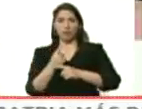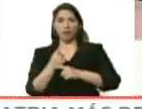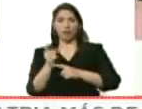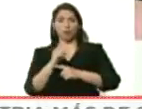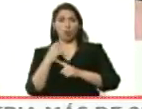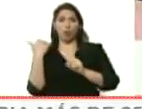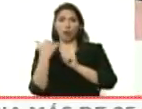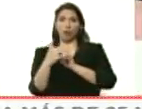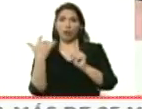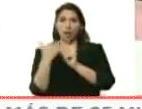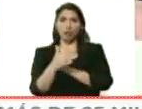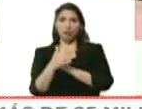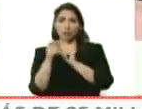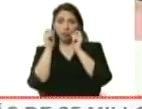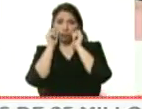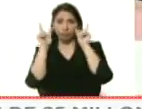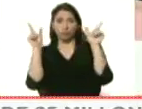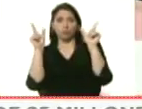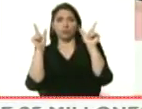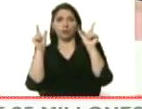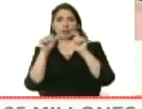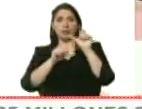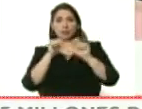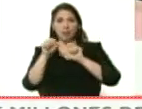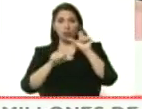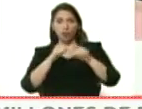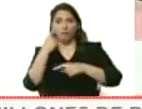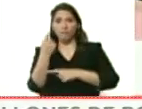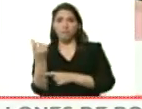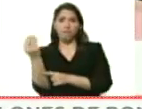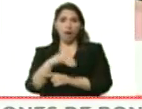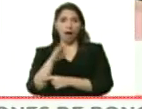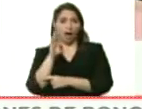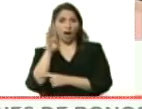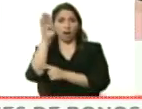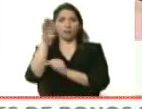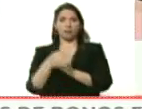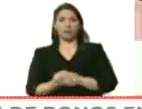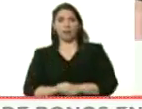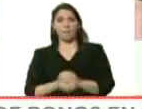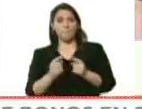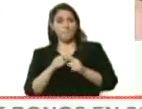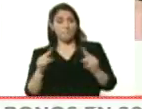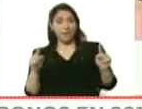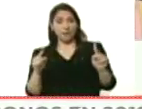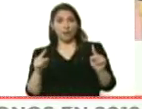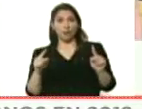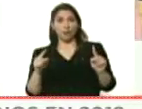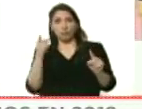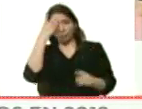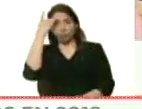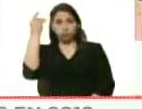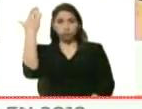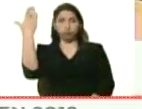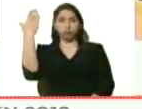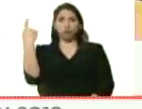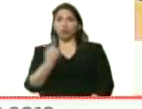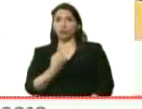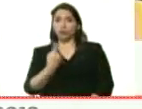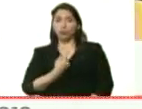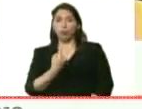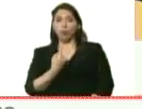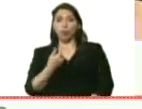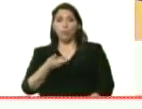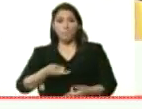engaño, sorprender a los siglos venideros. Efectivamente, la divina providencia solo le permitió al